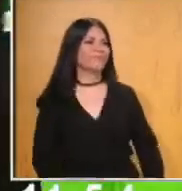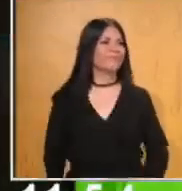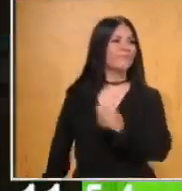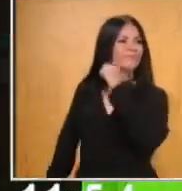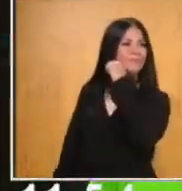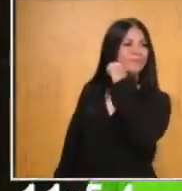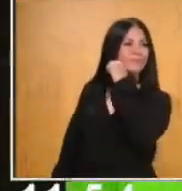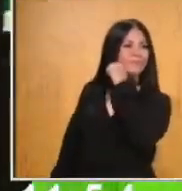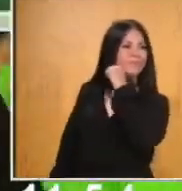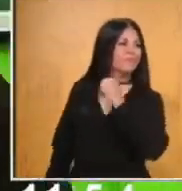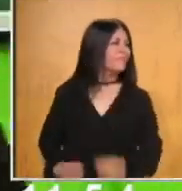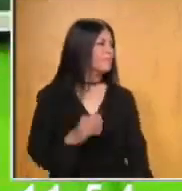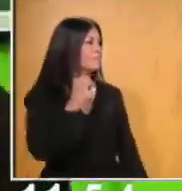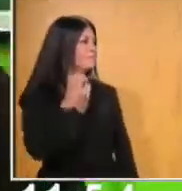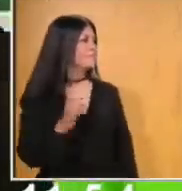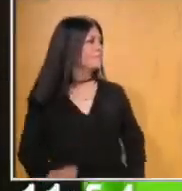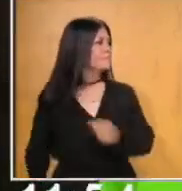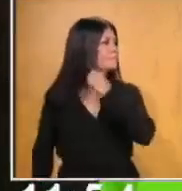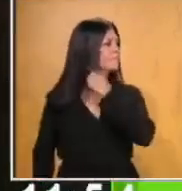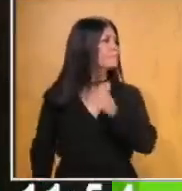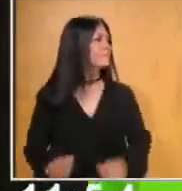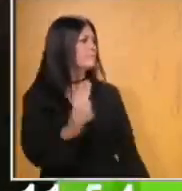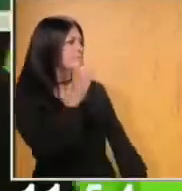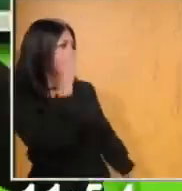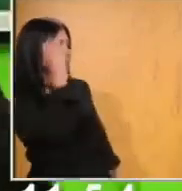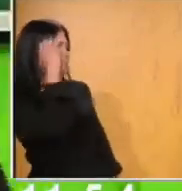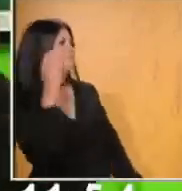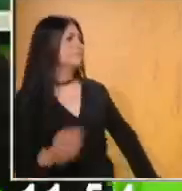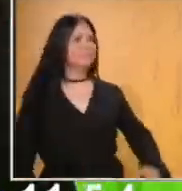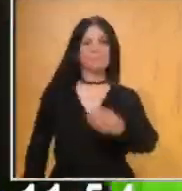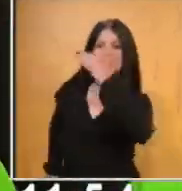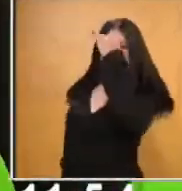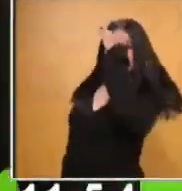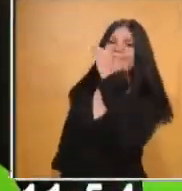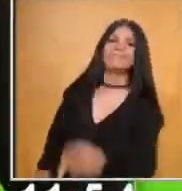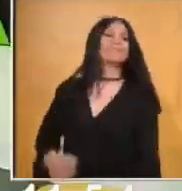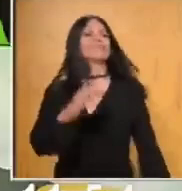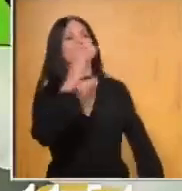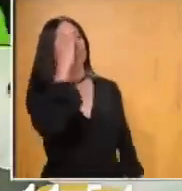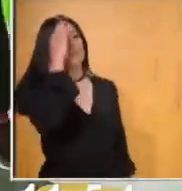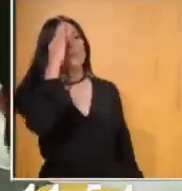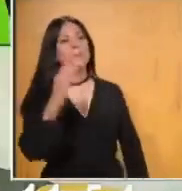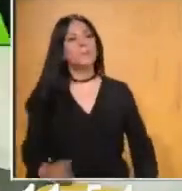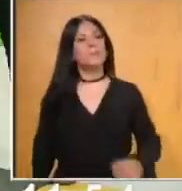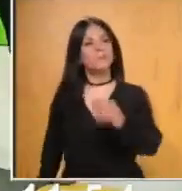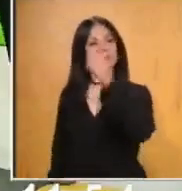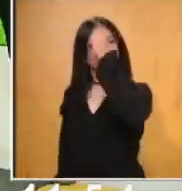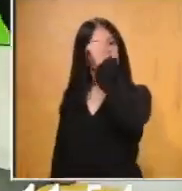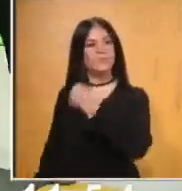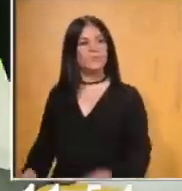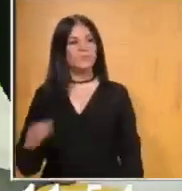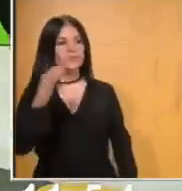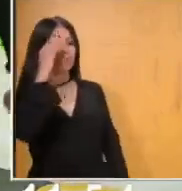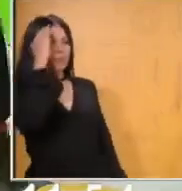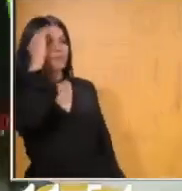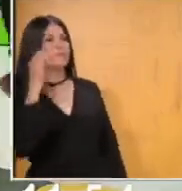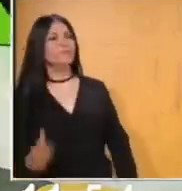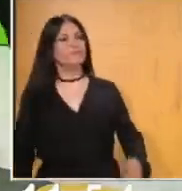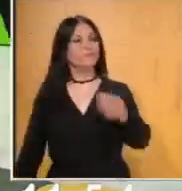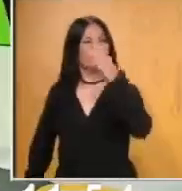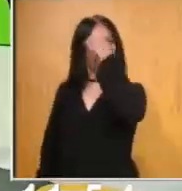¡Ea! Si queremos y tenemos el espacio, lo podemos avanzar al frente en casita. Si está en la